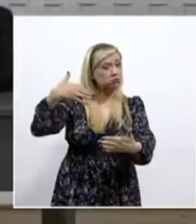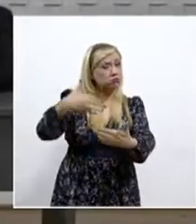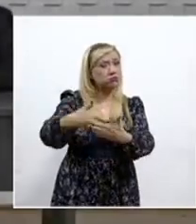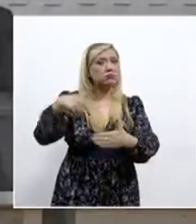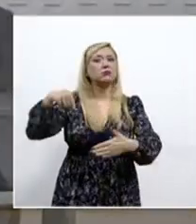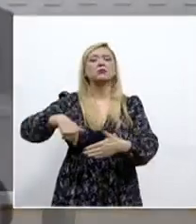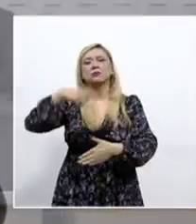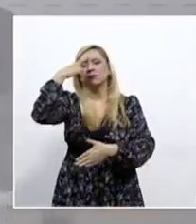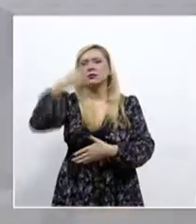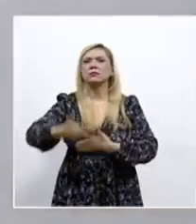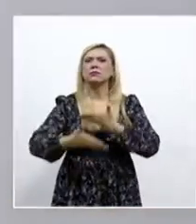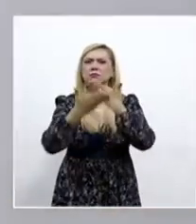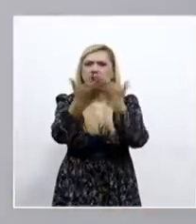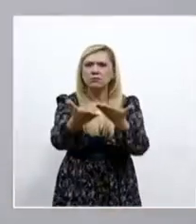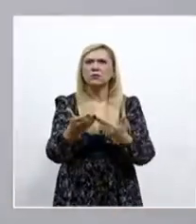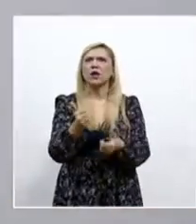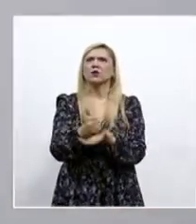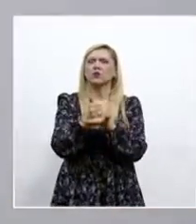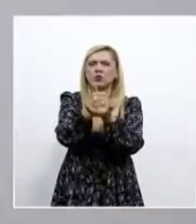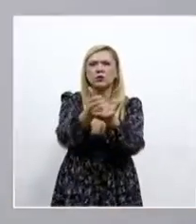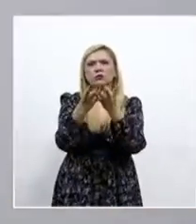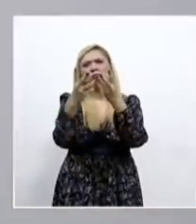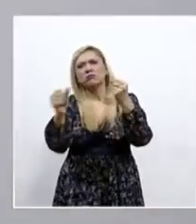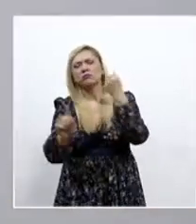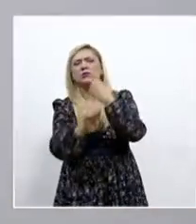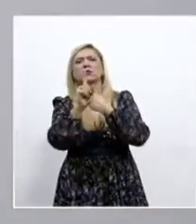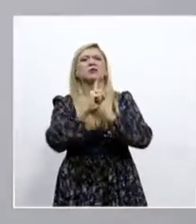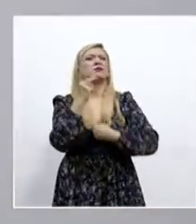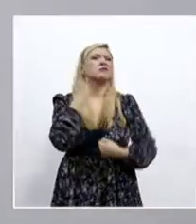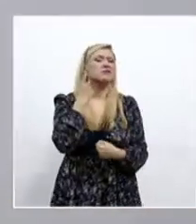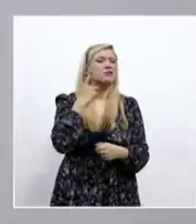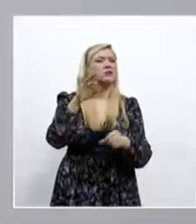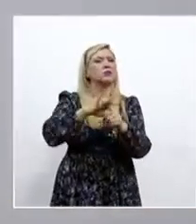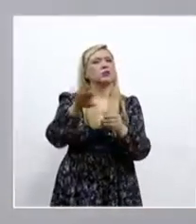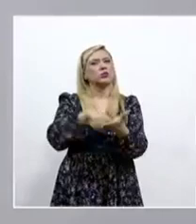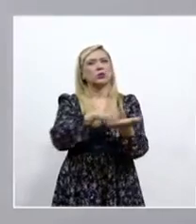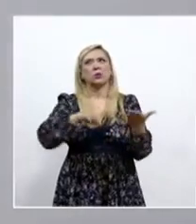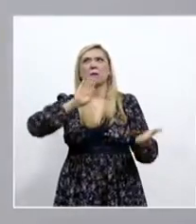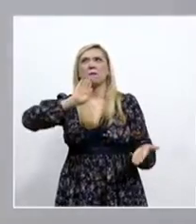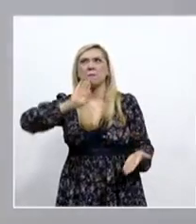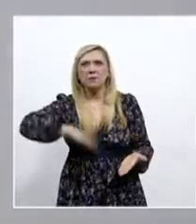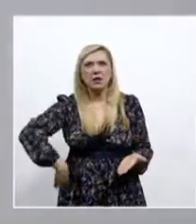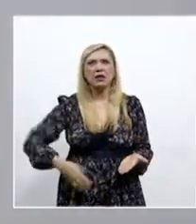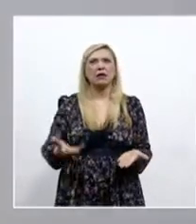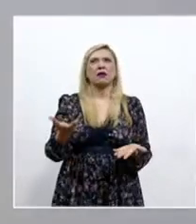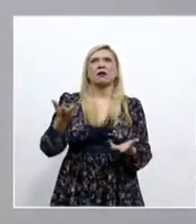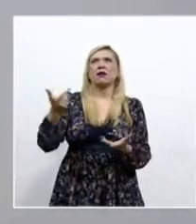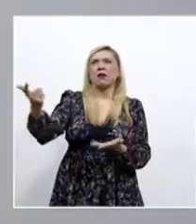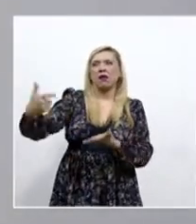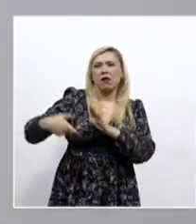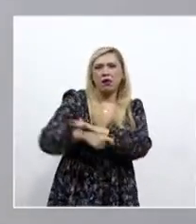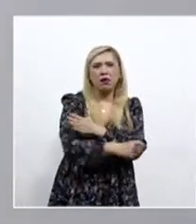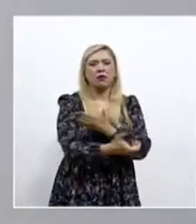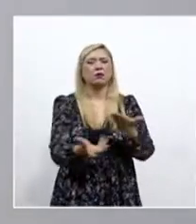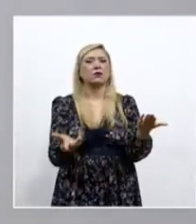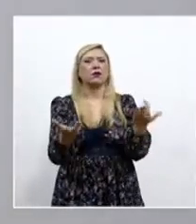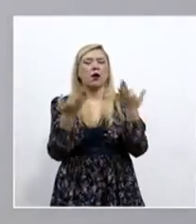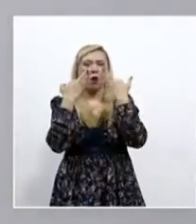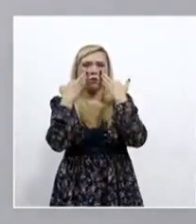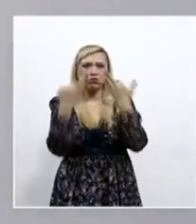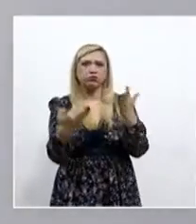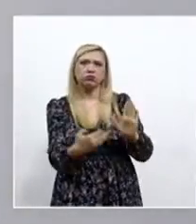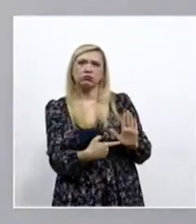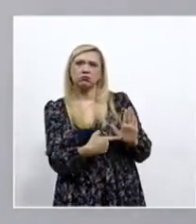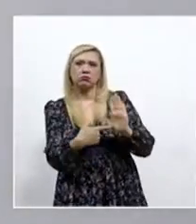decisiones judiciales que ha tomado la Suprema Corte de Justicia y entonces elegir en el ejercicio de su función jurisdiccional, con